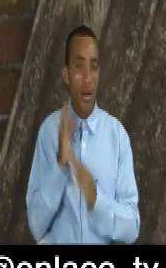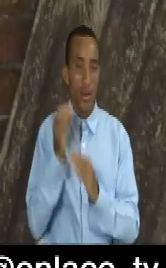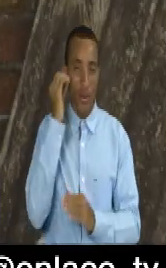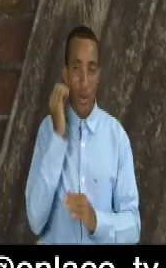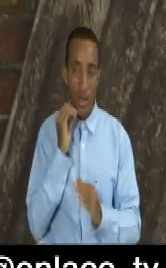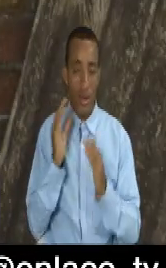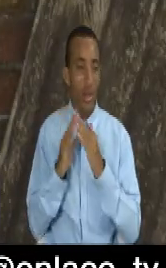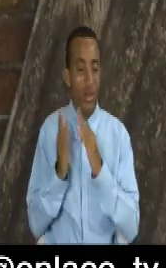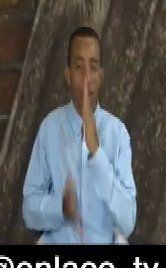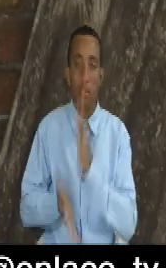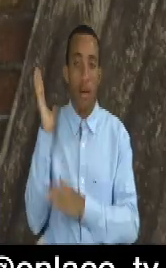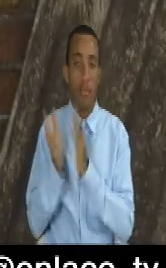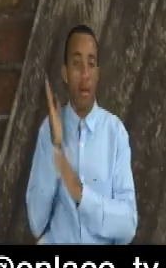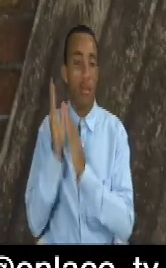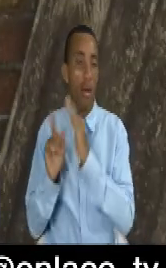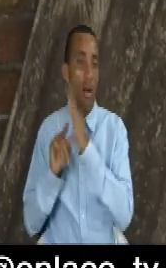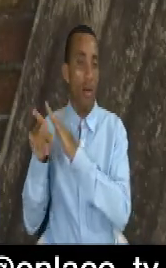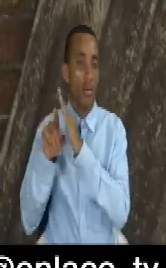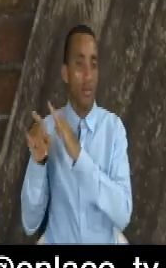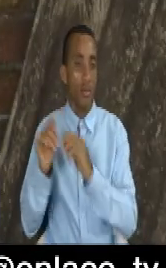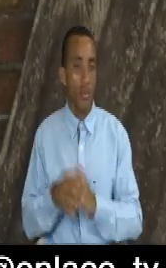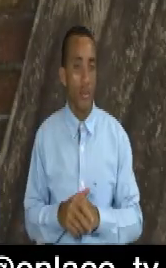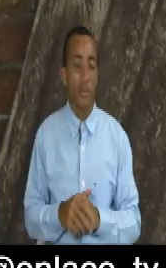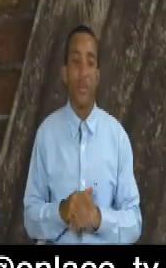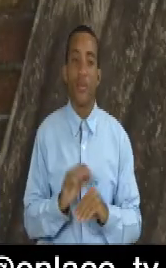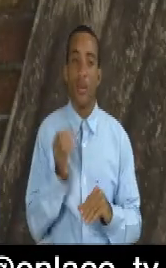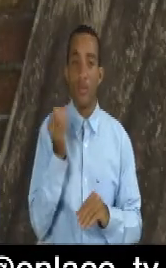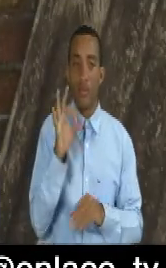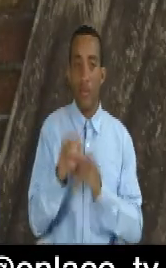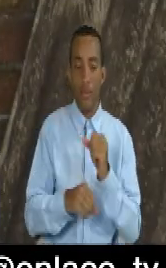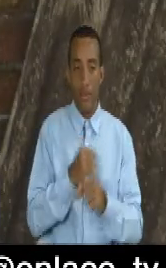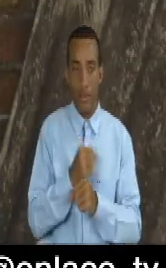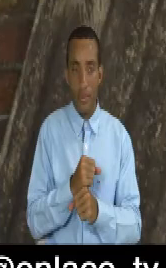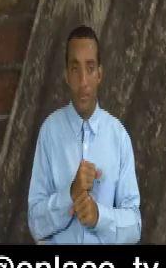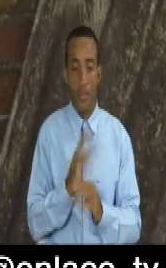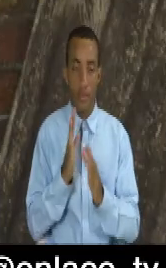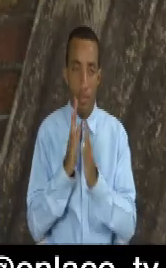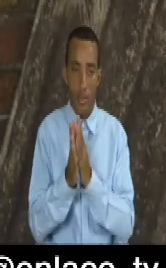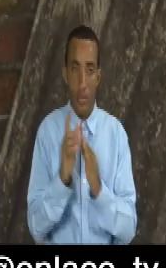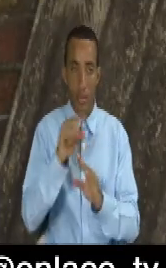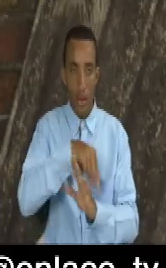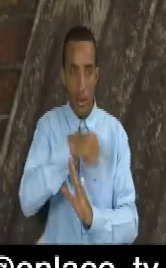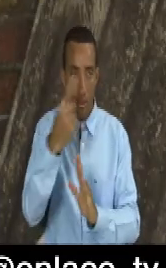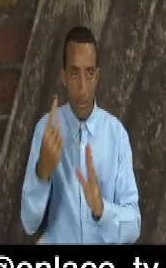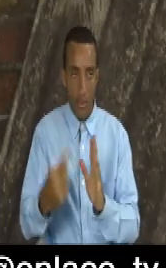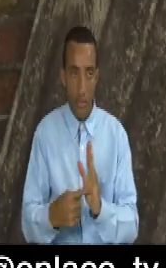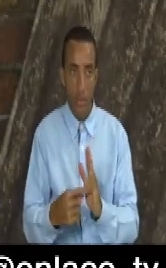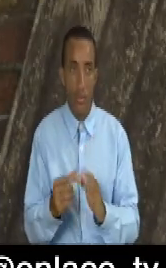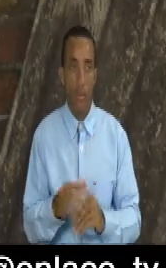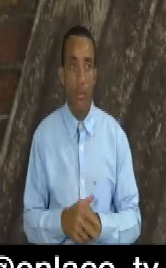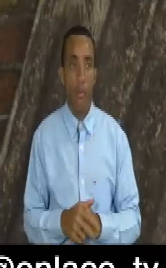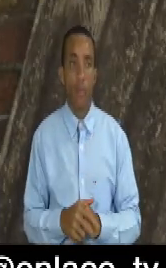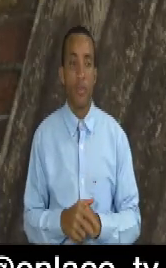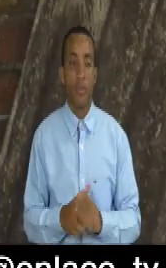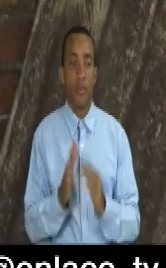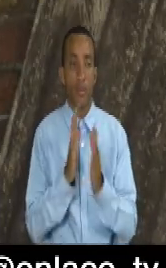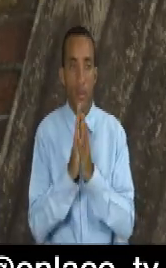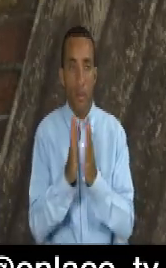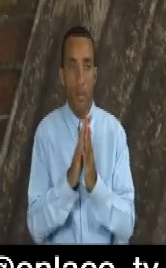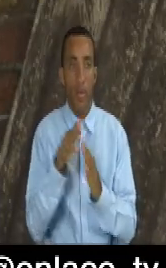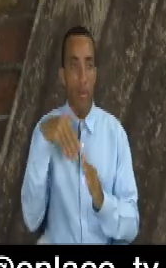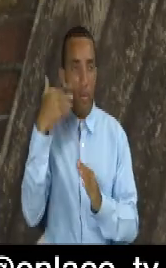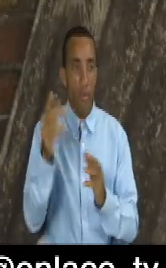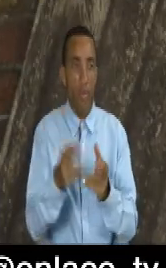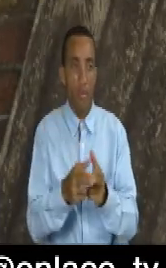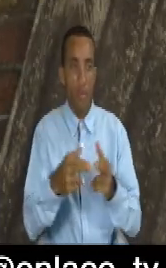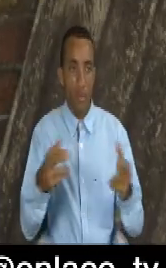muy preocupados por lo que le pueda pasar a esta menor de 13 años. Bueno, esto es toda la información. Esta noticia la estaremos empleando en nuestra